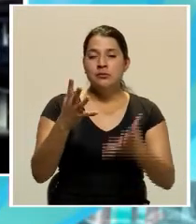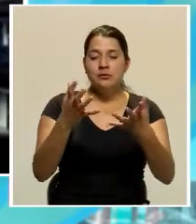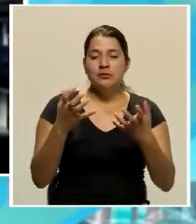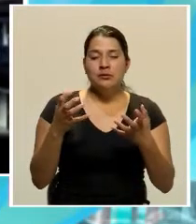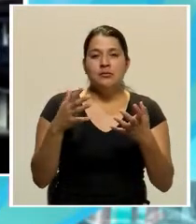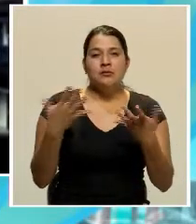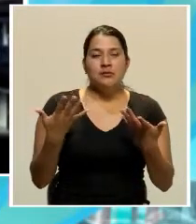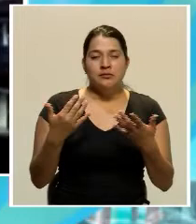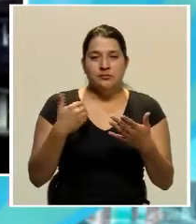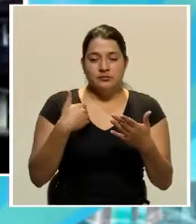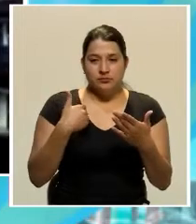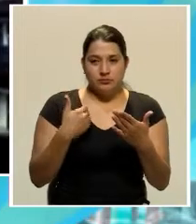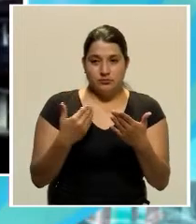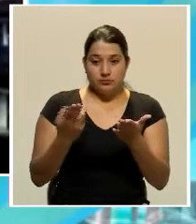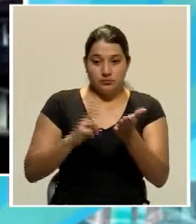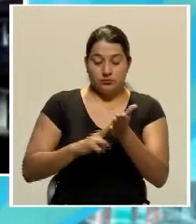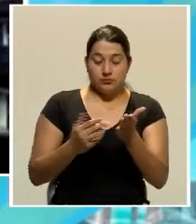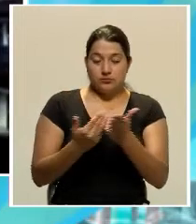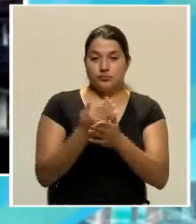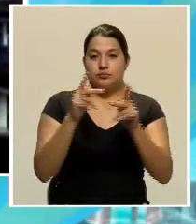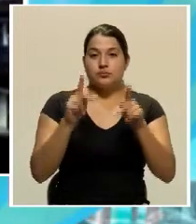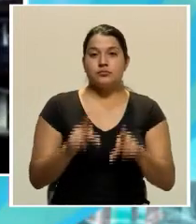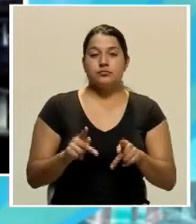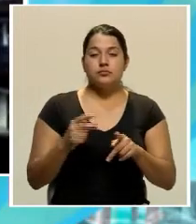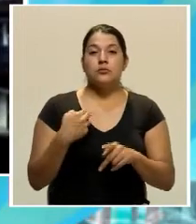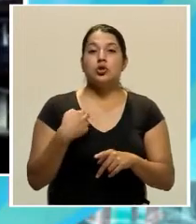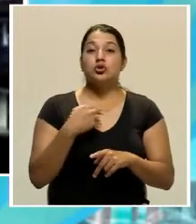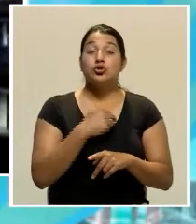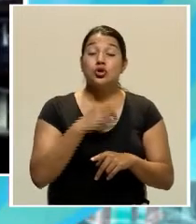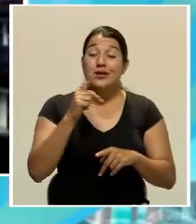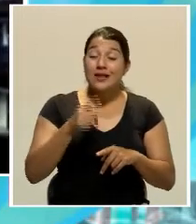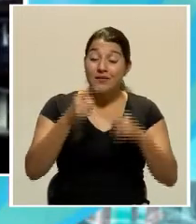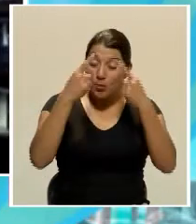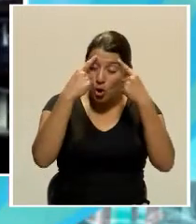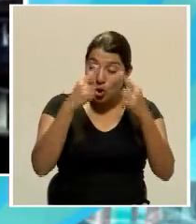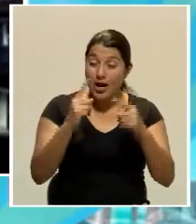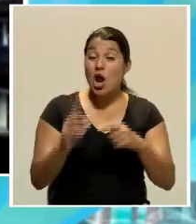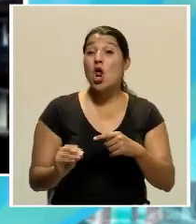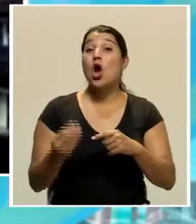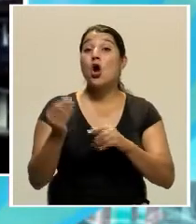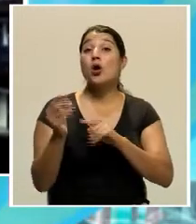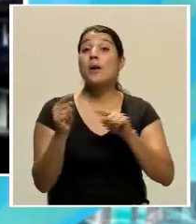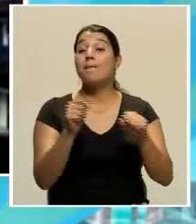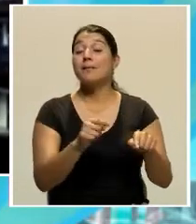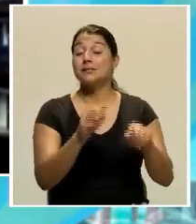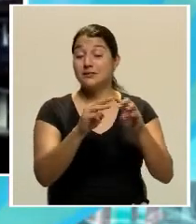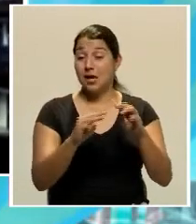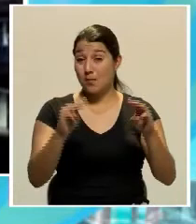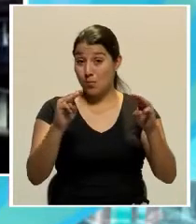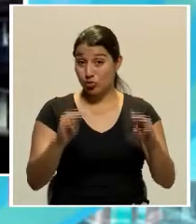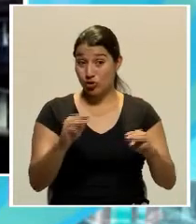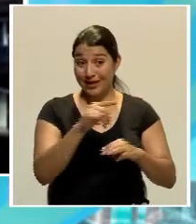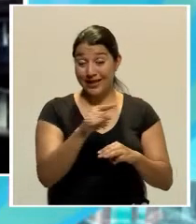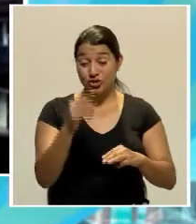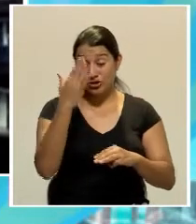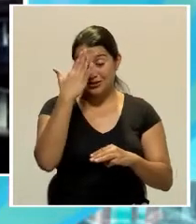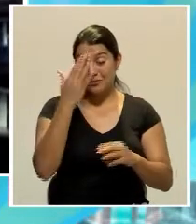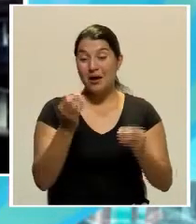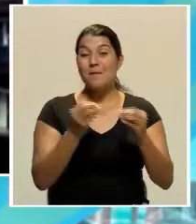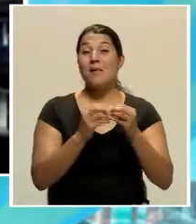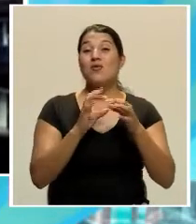recibir sangre nueva, gente nueva. Hay que llevar a los jóvenes al museo, hay que empaparlos de